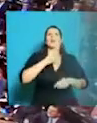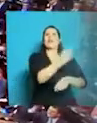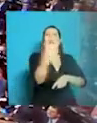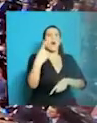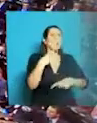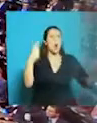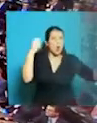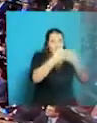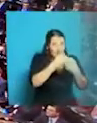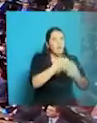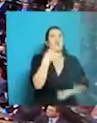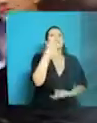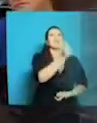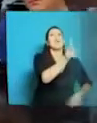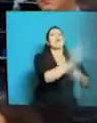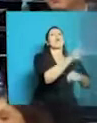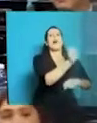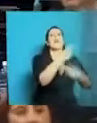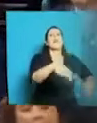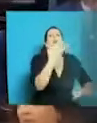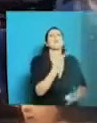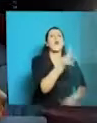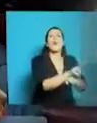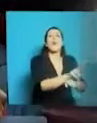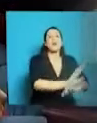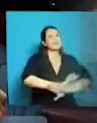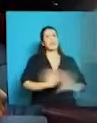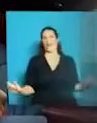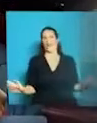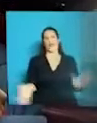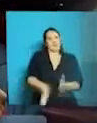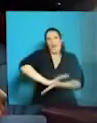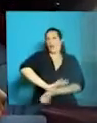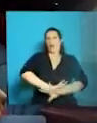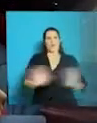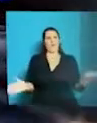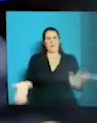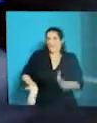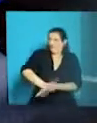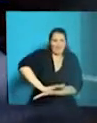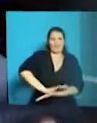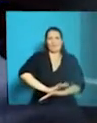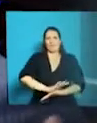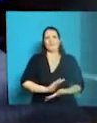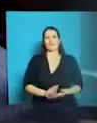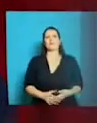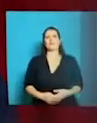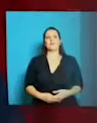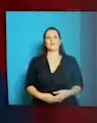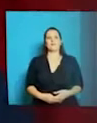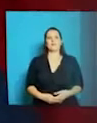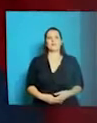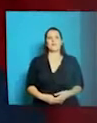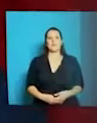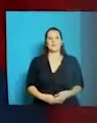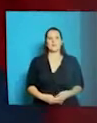quien sea el que sea gobernador, bueno, en este caso Omar Perotti, digo, que ganó la elección de Santa Fe, sean personas de bien, porque